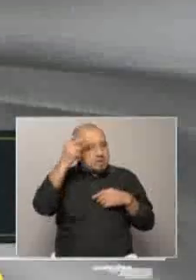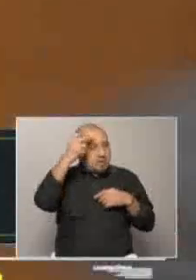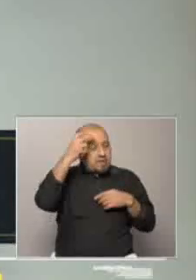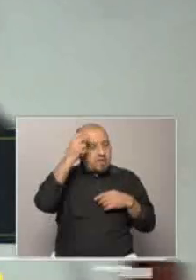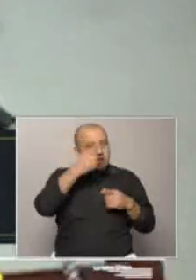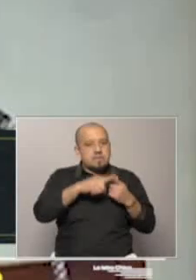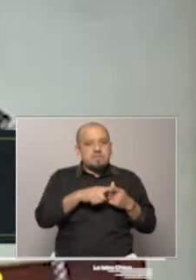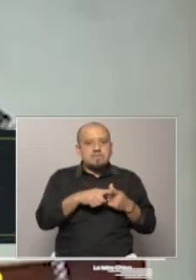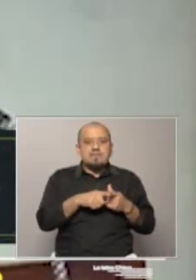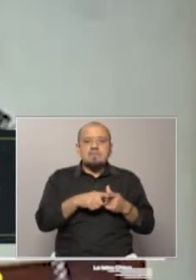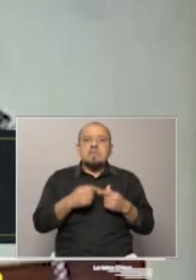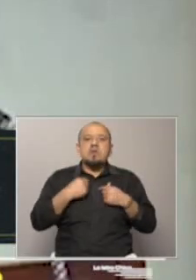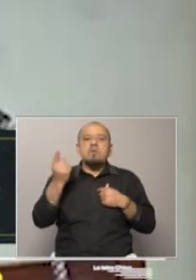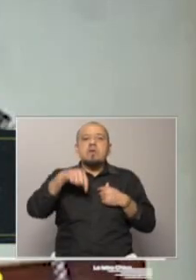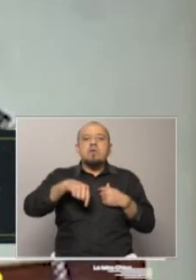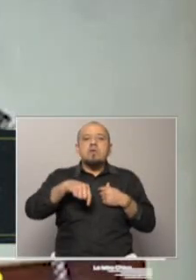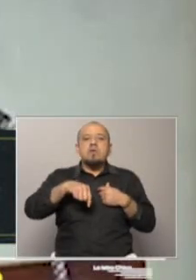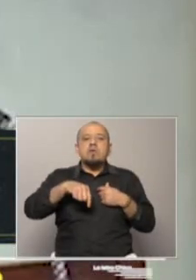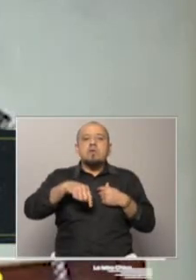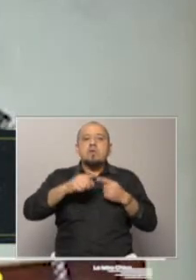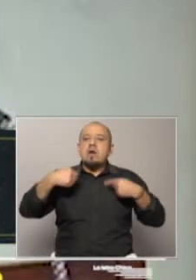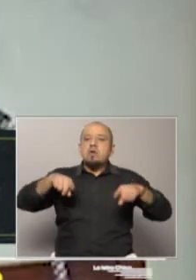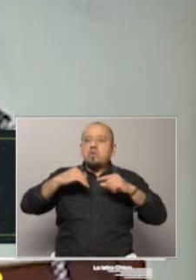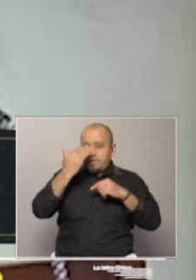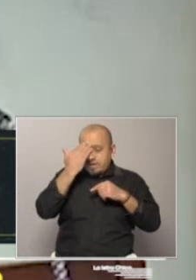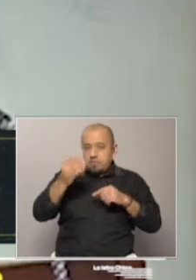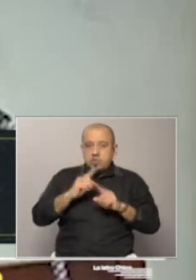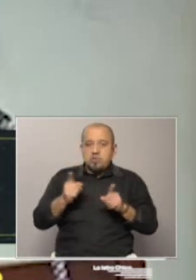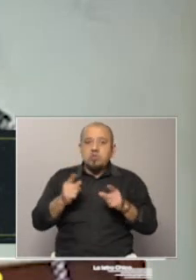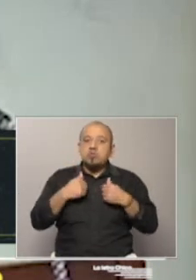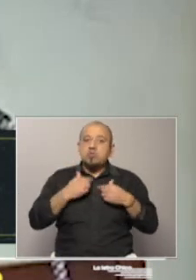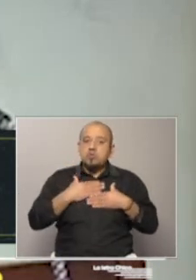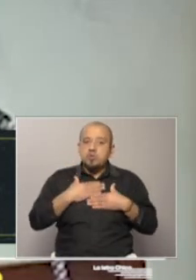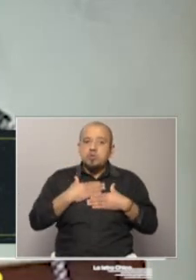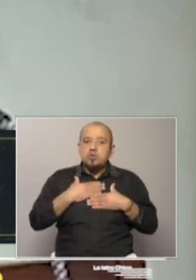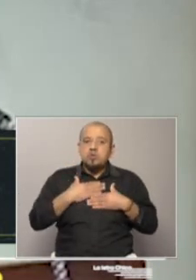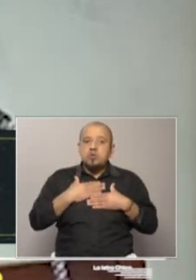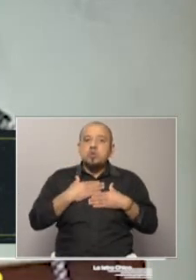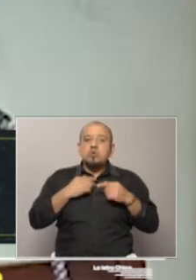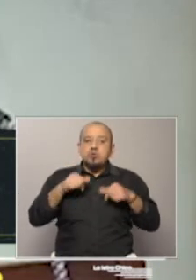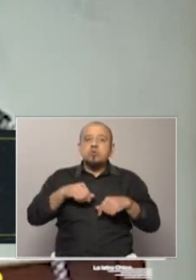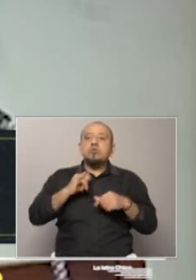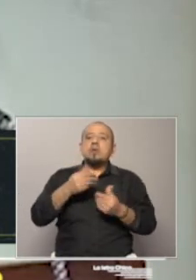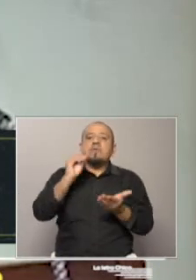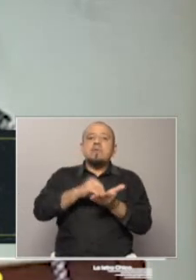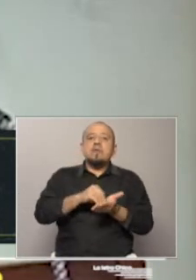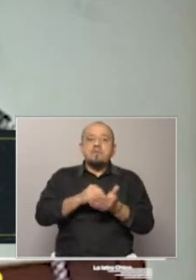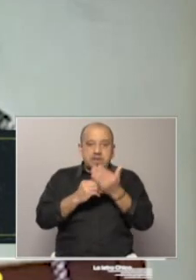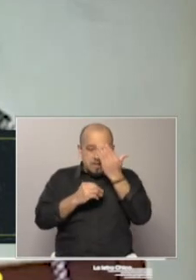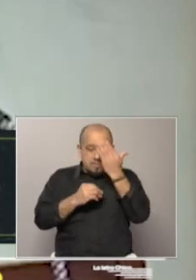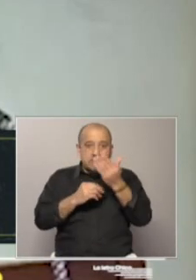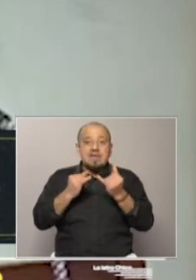Vázquez. No vengo hoy a afiliarme a ningún sector del Frente Amplio. Yo me voy a afiliar y ya estoy afiliada, pero soy